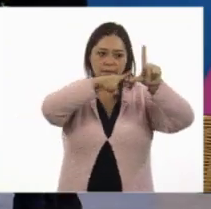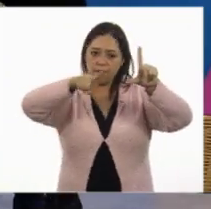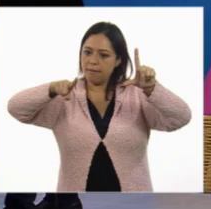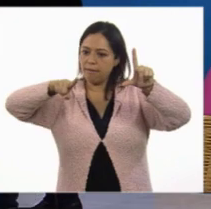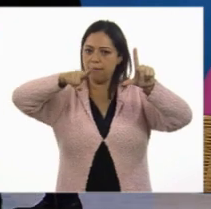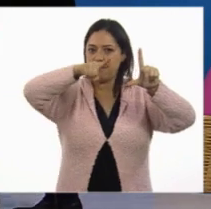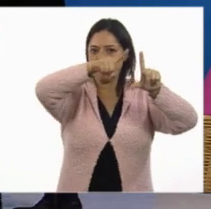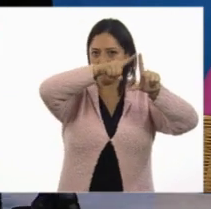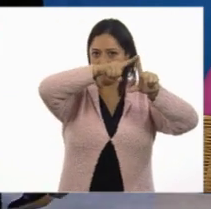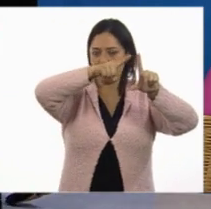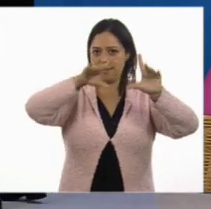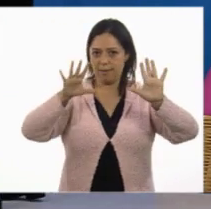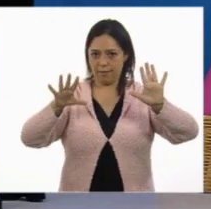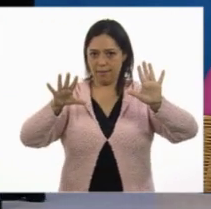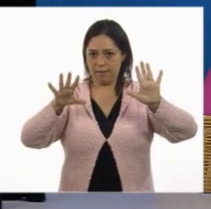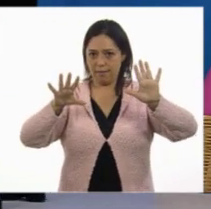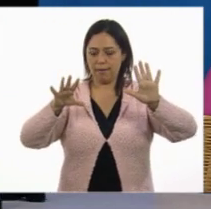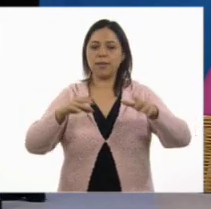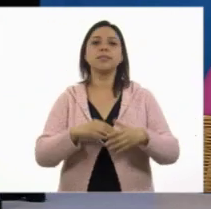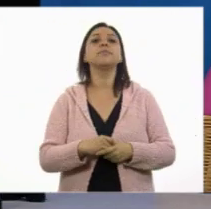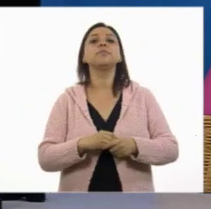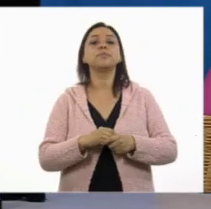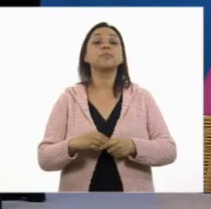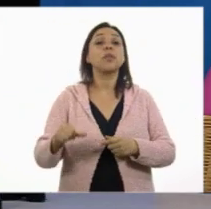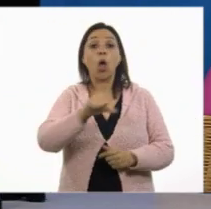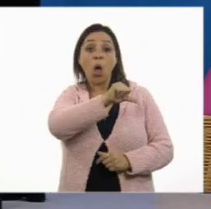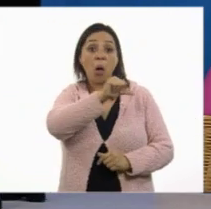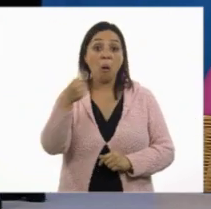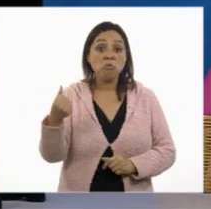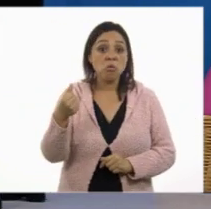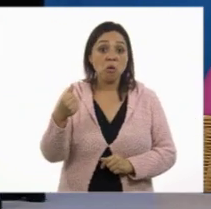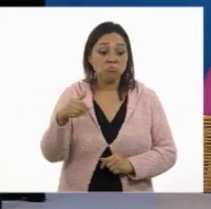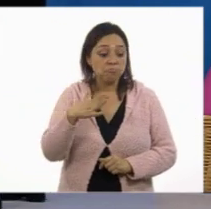Muy bien. Lados. ¿Hay otra, Aníbal, que encuentres ahí?